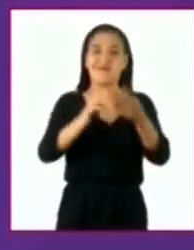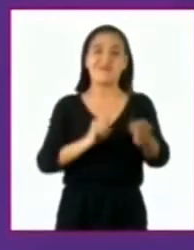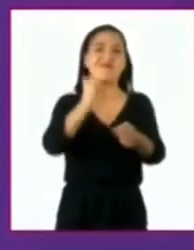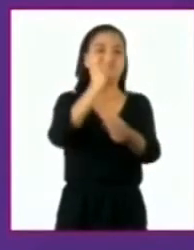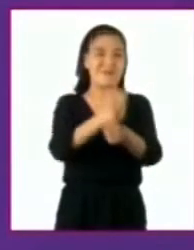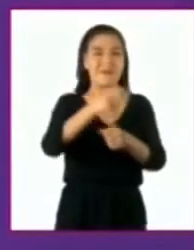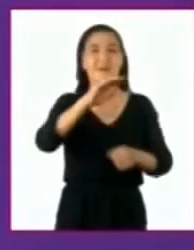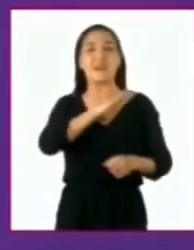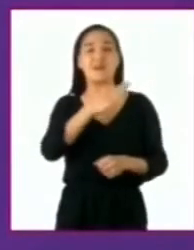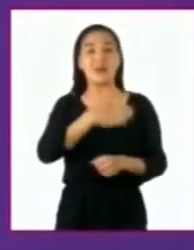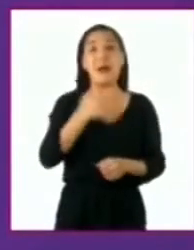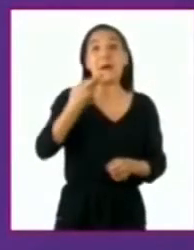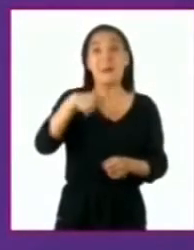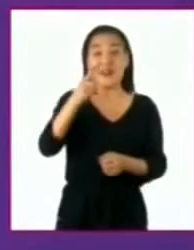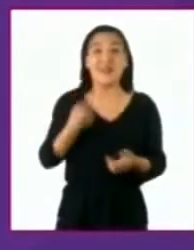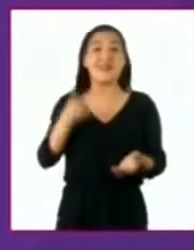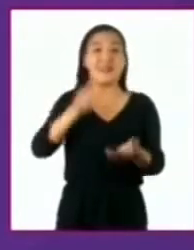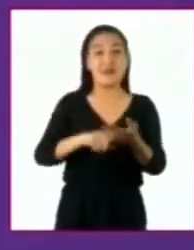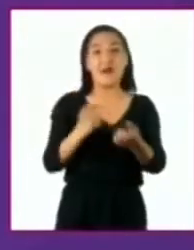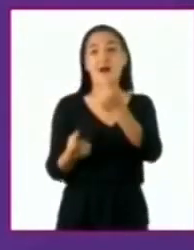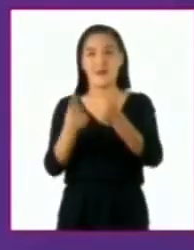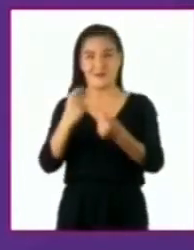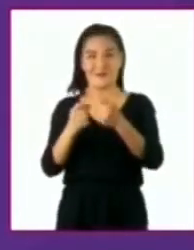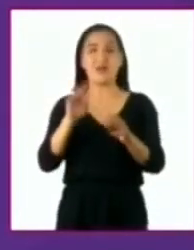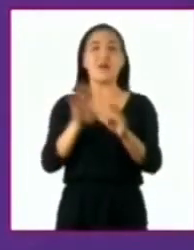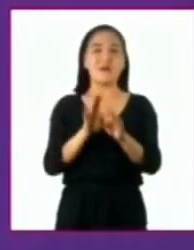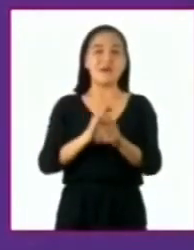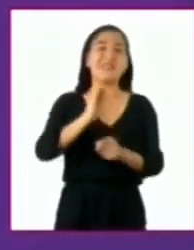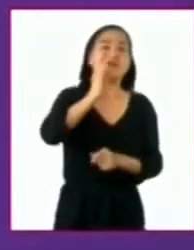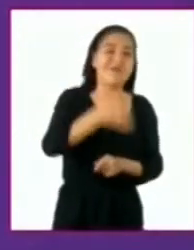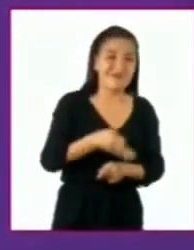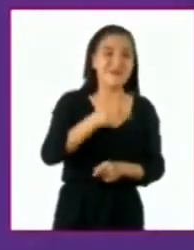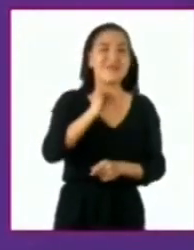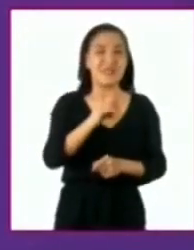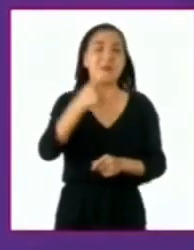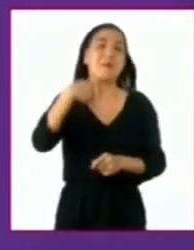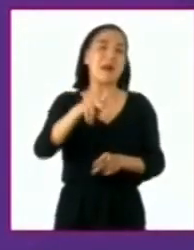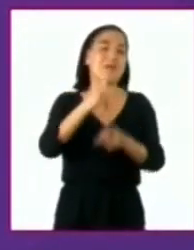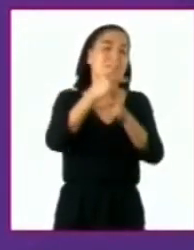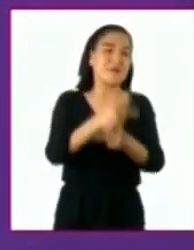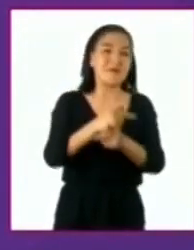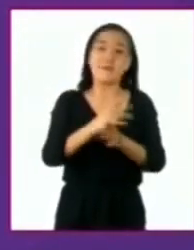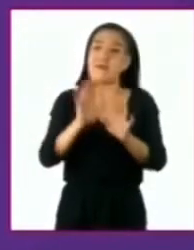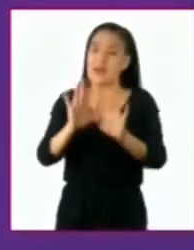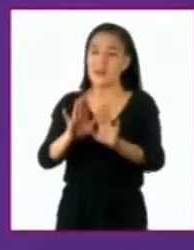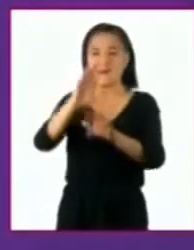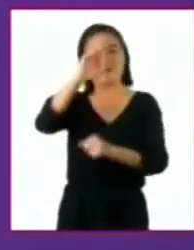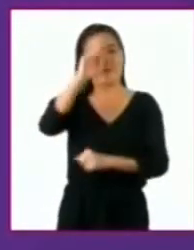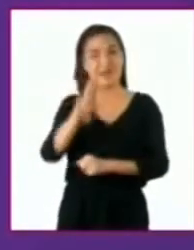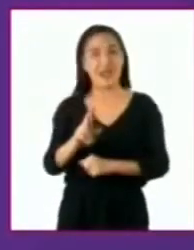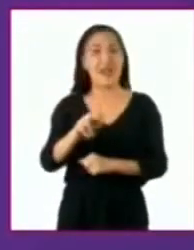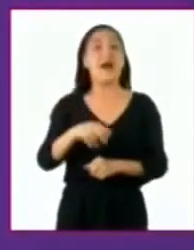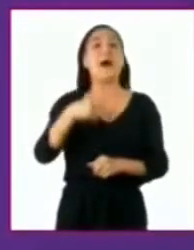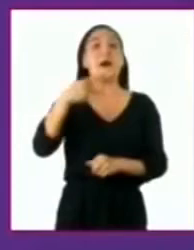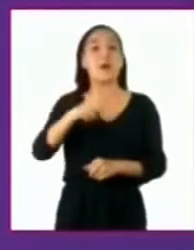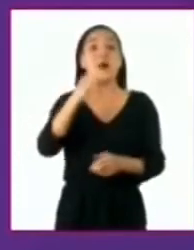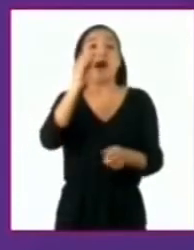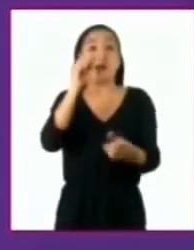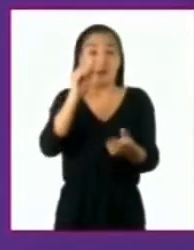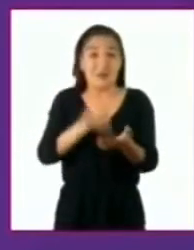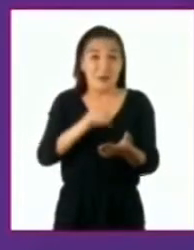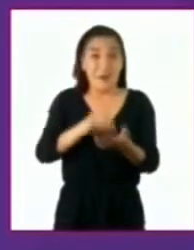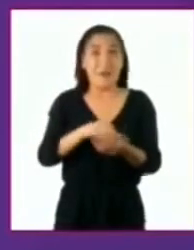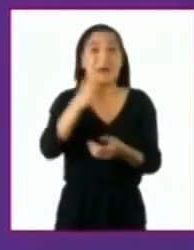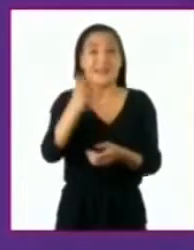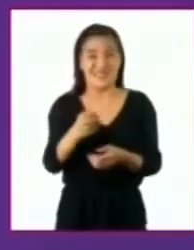aquellos que se sometieron de manera pacífica, allí quedaron en su lugar. Y aún en los casos en que